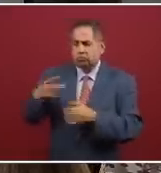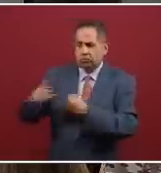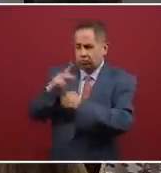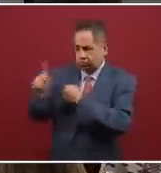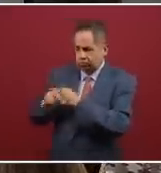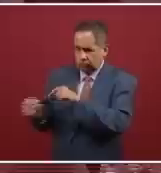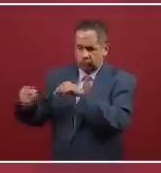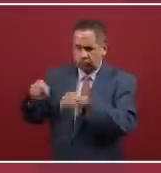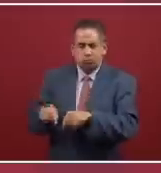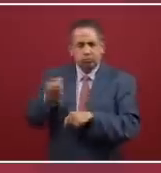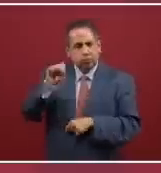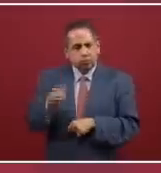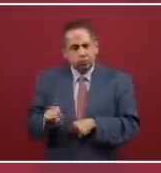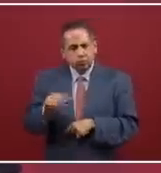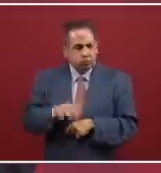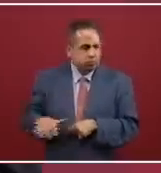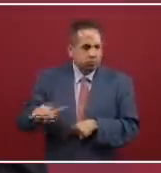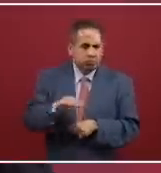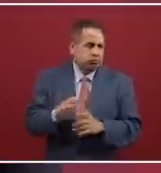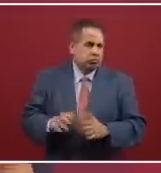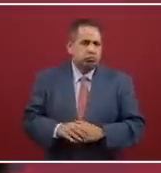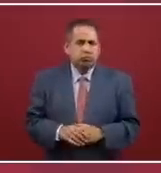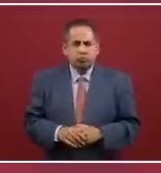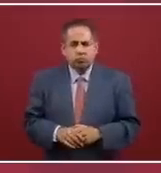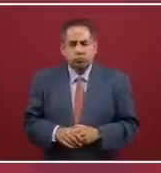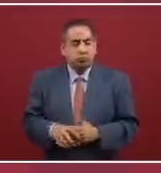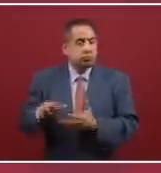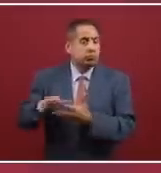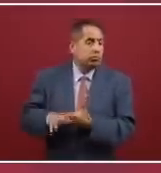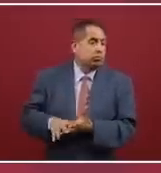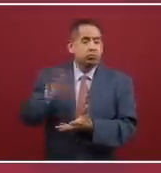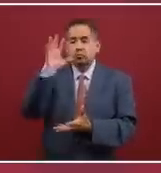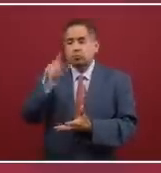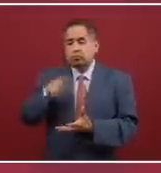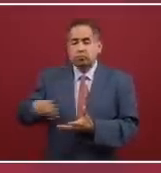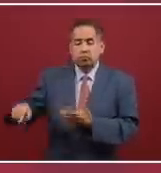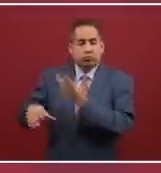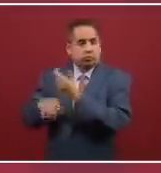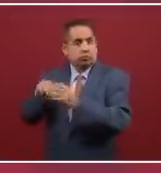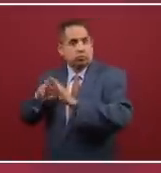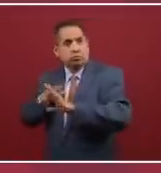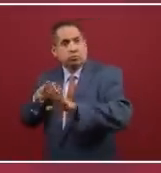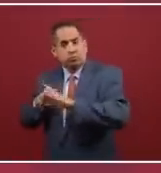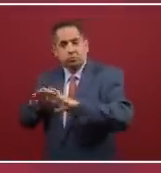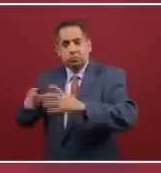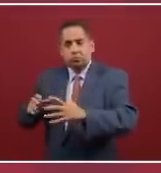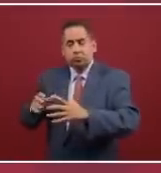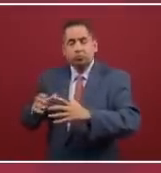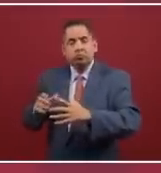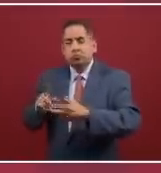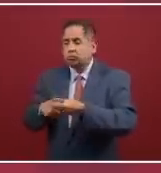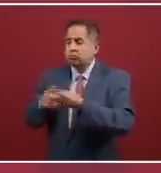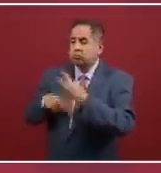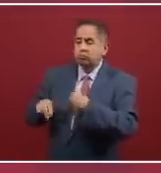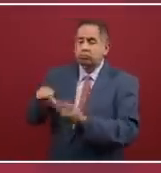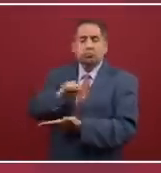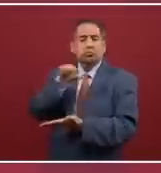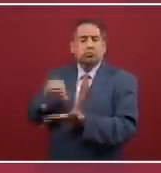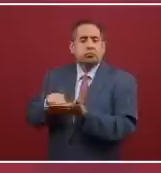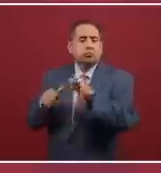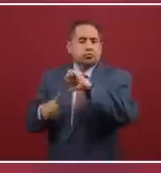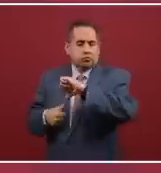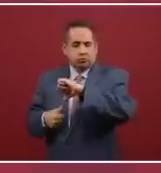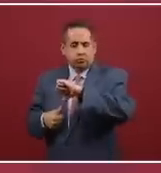países porque la mayor parte de los migrantes son centroamericanos